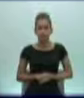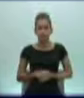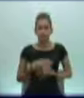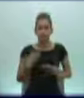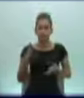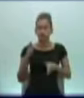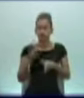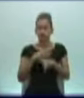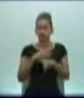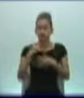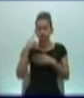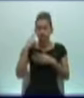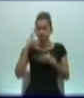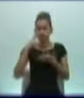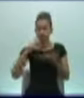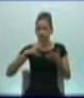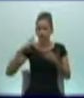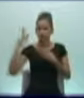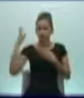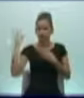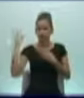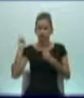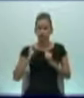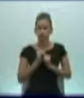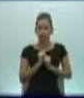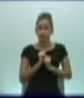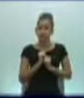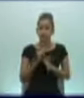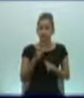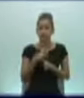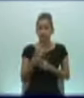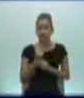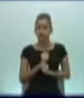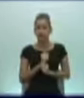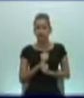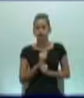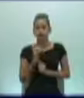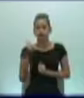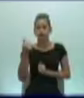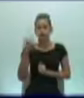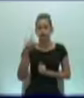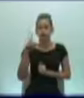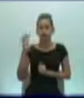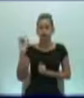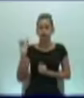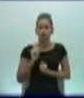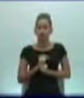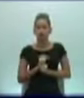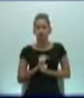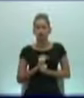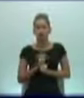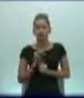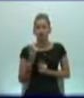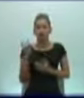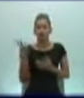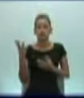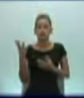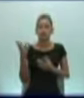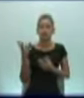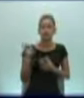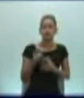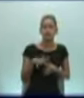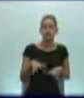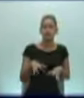Significa tantos de cada 100, es decir, la cantidad de elementos que se toman de cada 100 unidades de un conjunto.